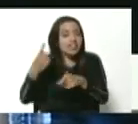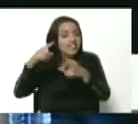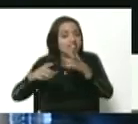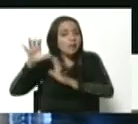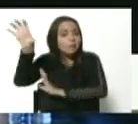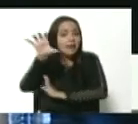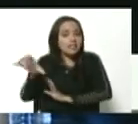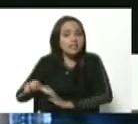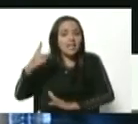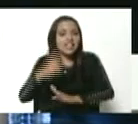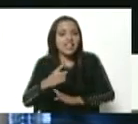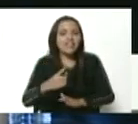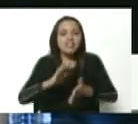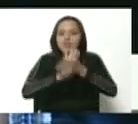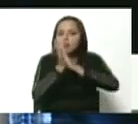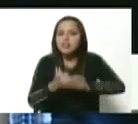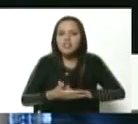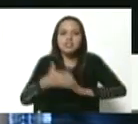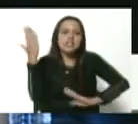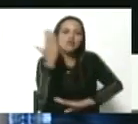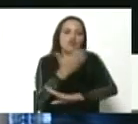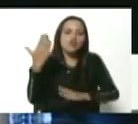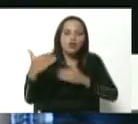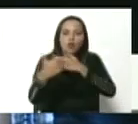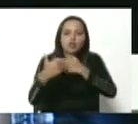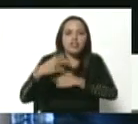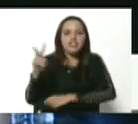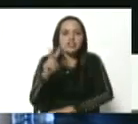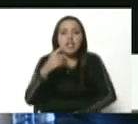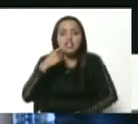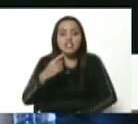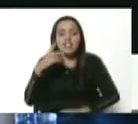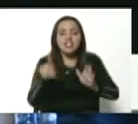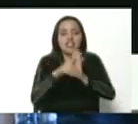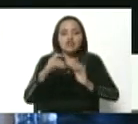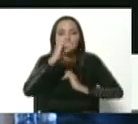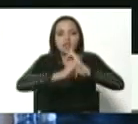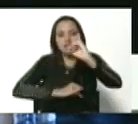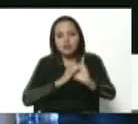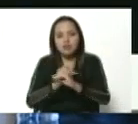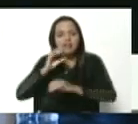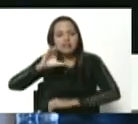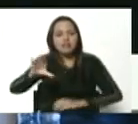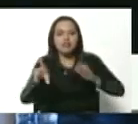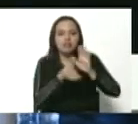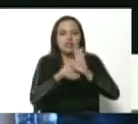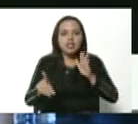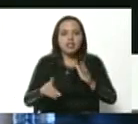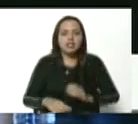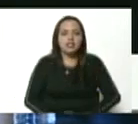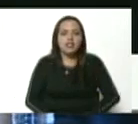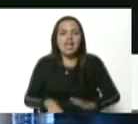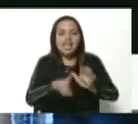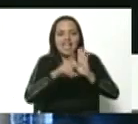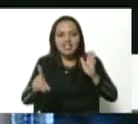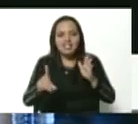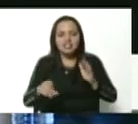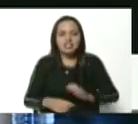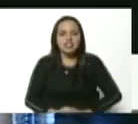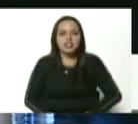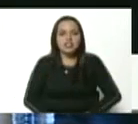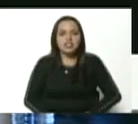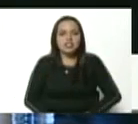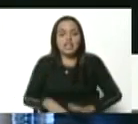sanciones selectivas de conformidad con los principios del derecho internacional, Estado de Derecho, Ley de Derechos Humanos y